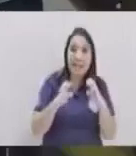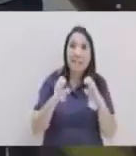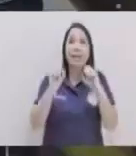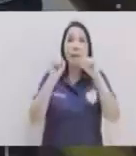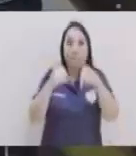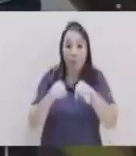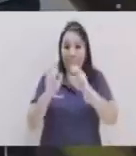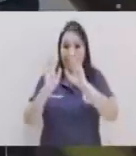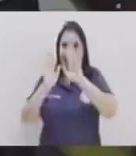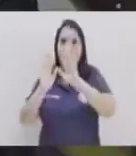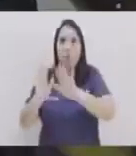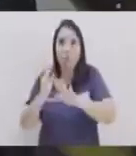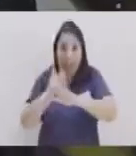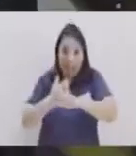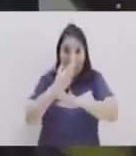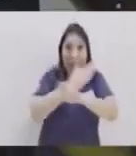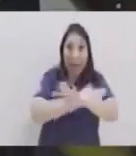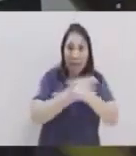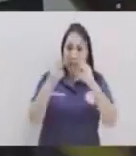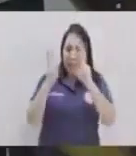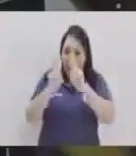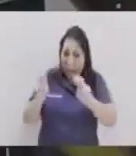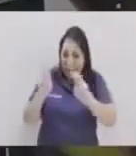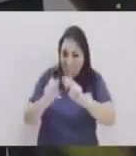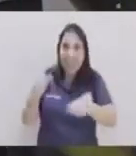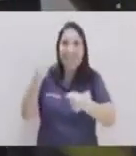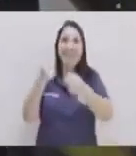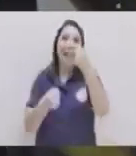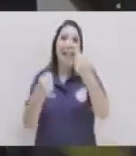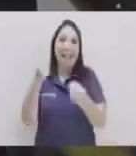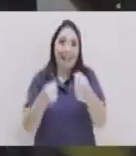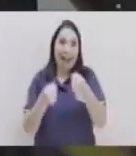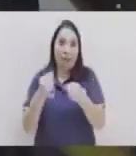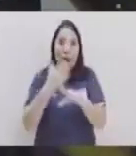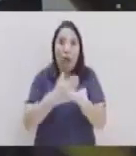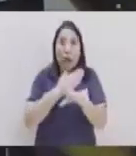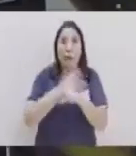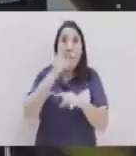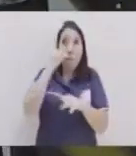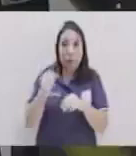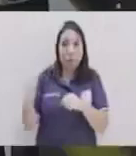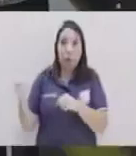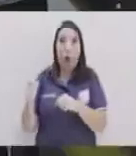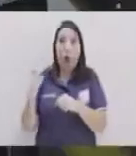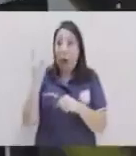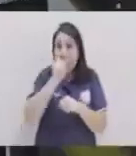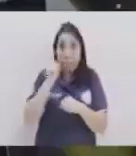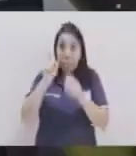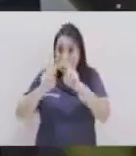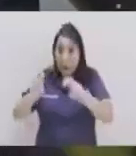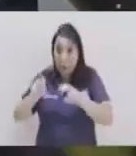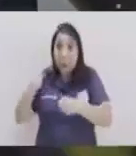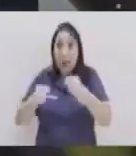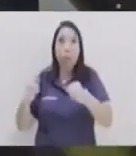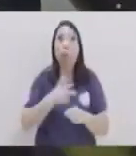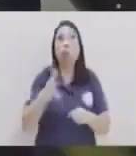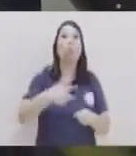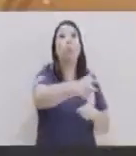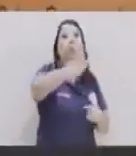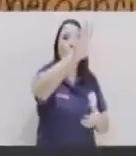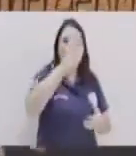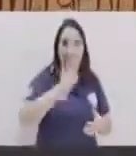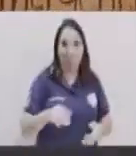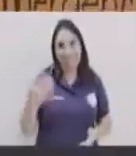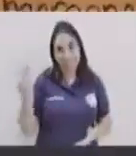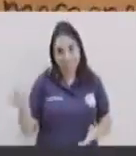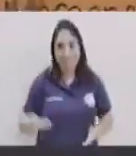pérdida económica muy grande, muy fuerte. Fue como a menor escala. Fue como a menor escala. Gracias a Dios